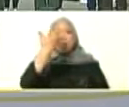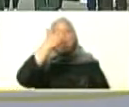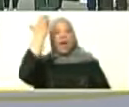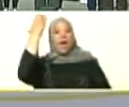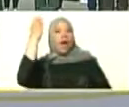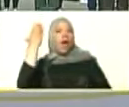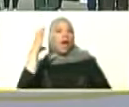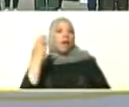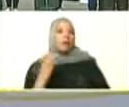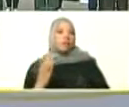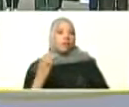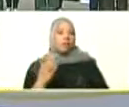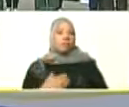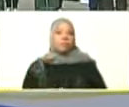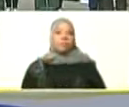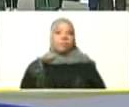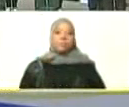lado,